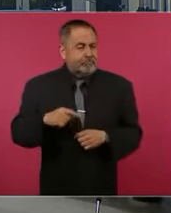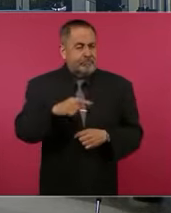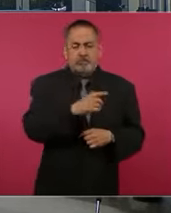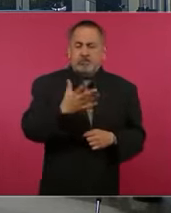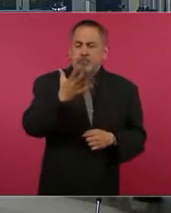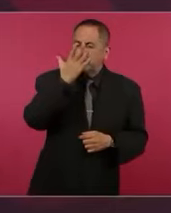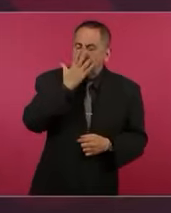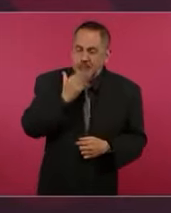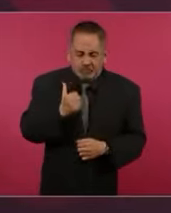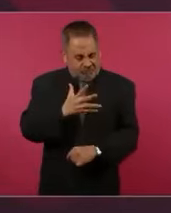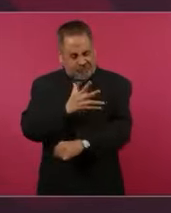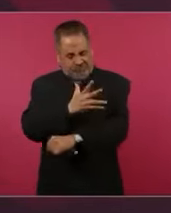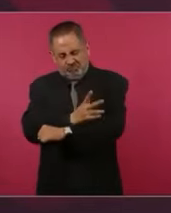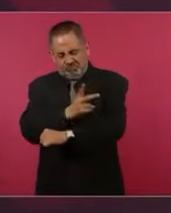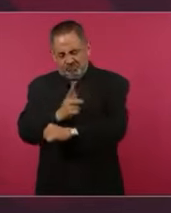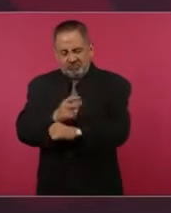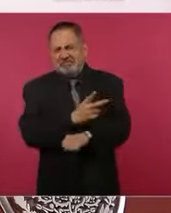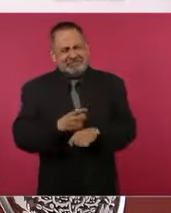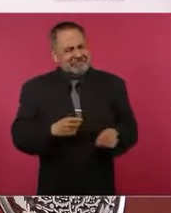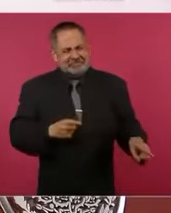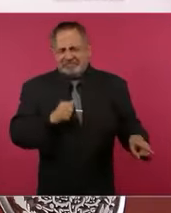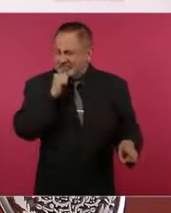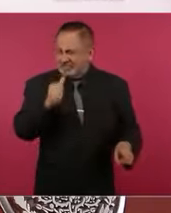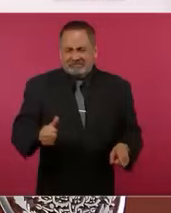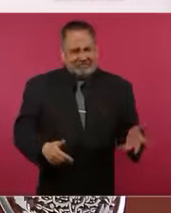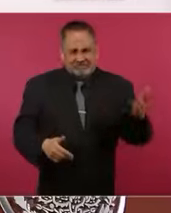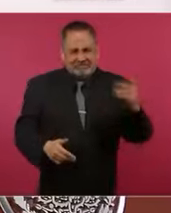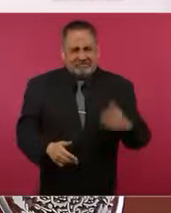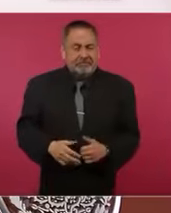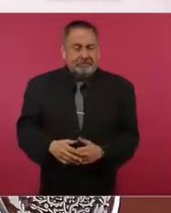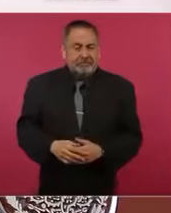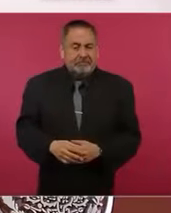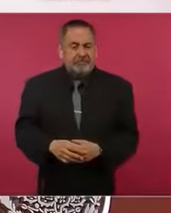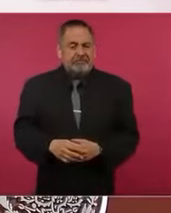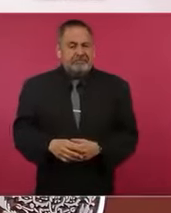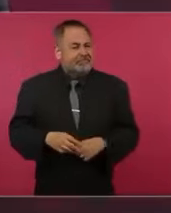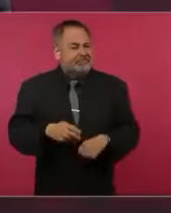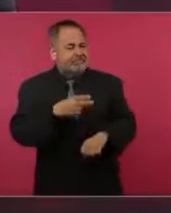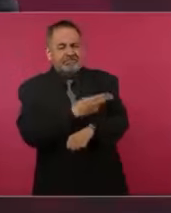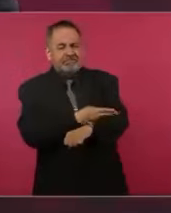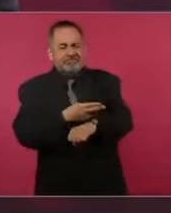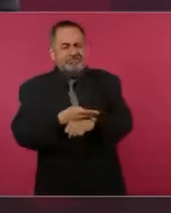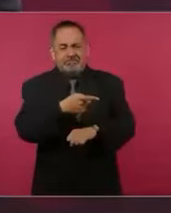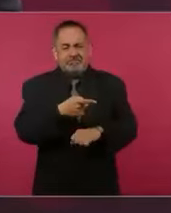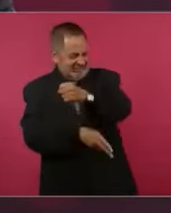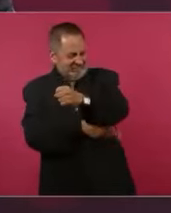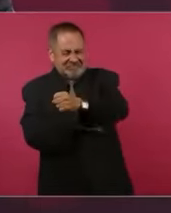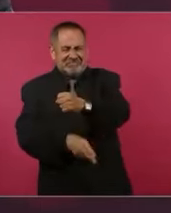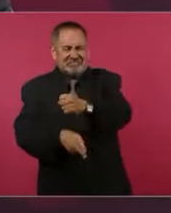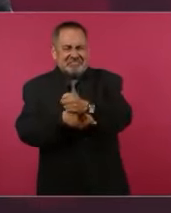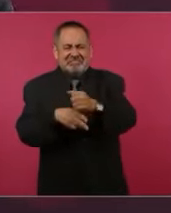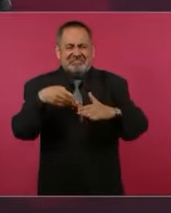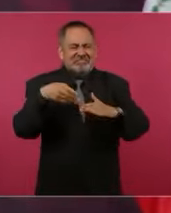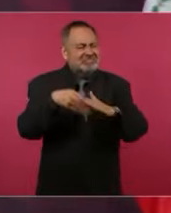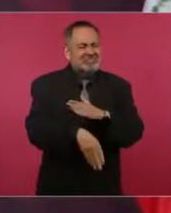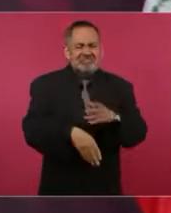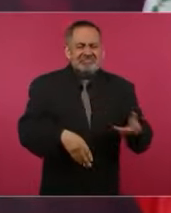deshonestidad al que se llega. No solo deshonestidad en lo económico,